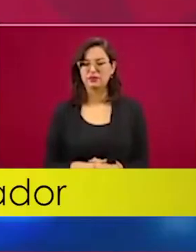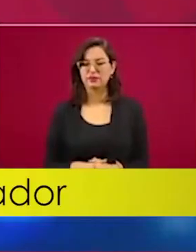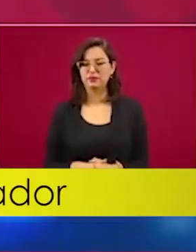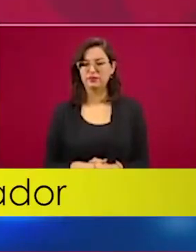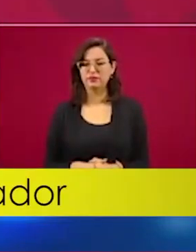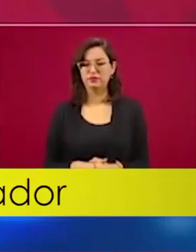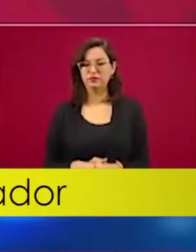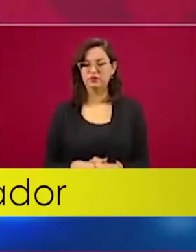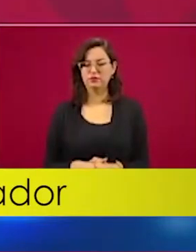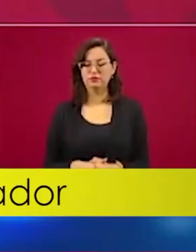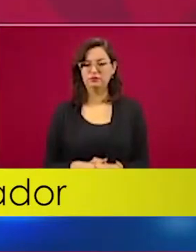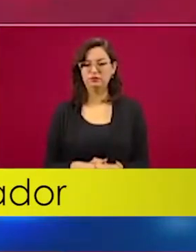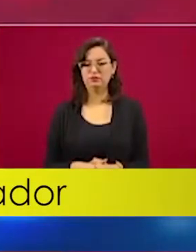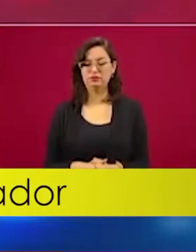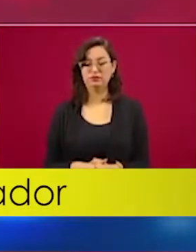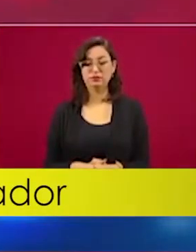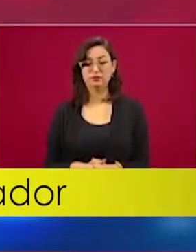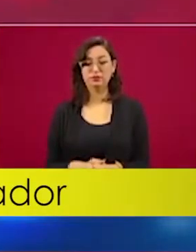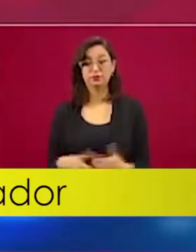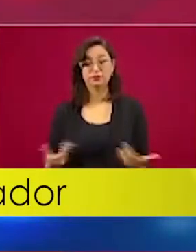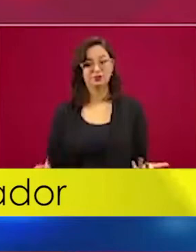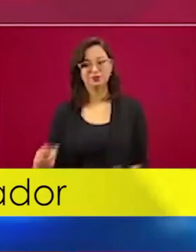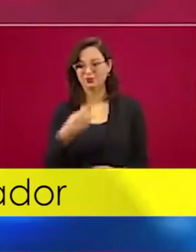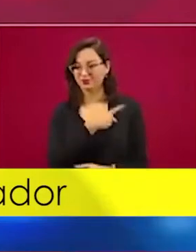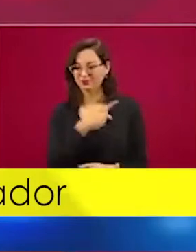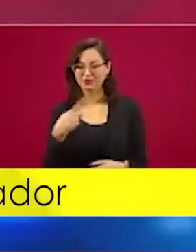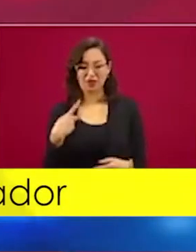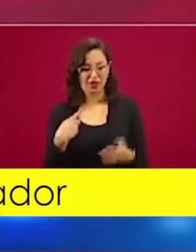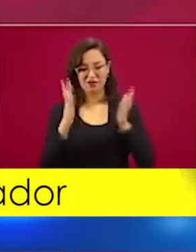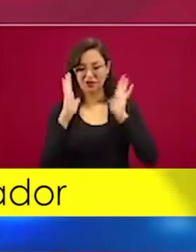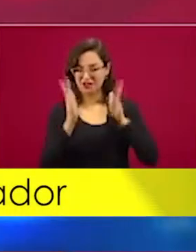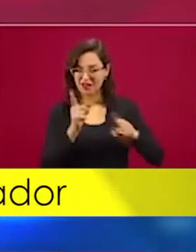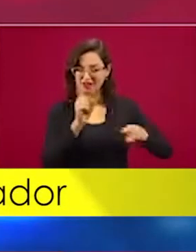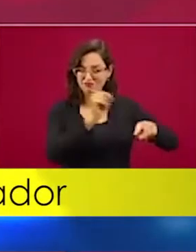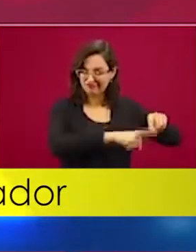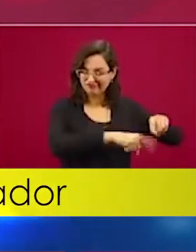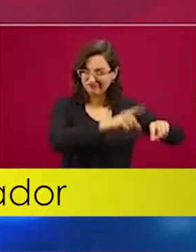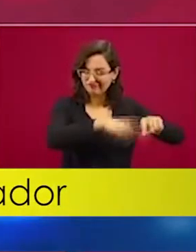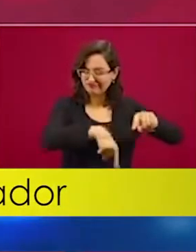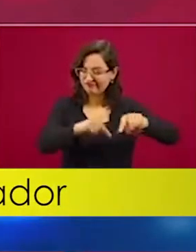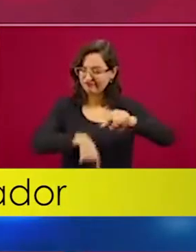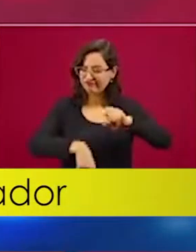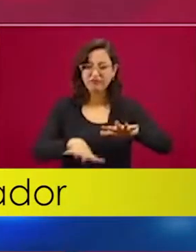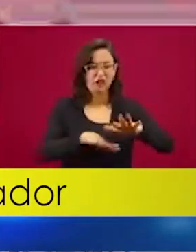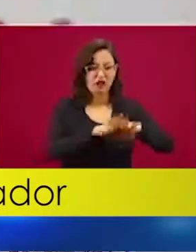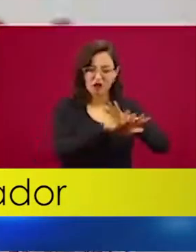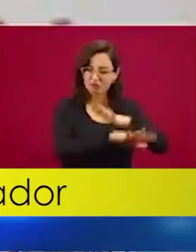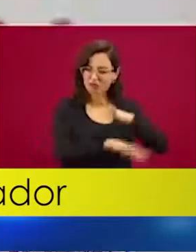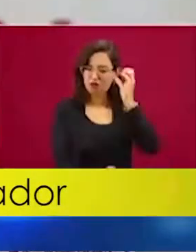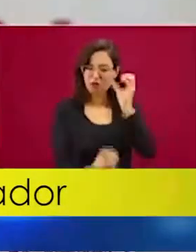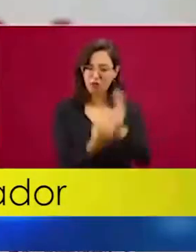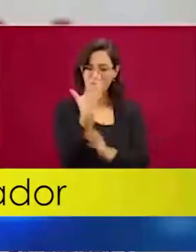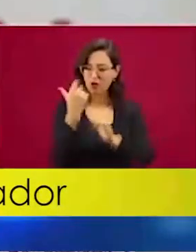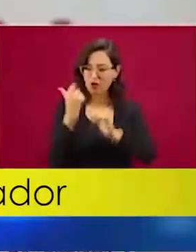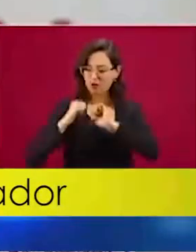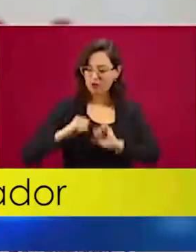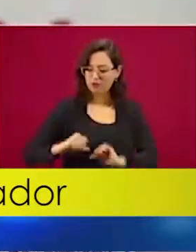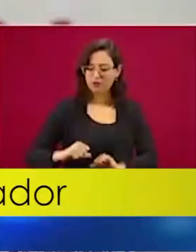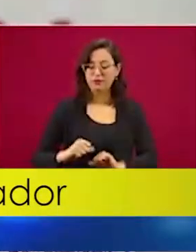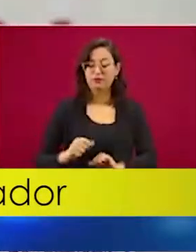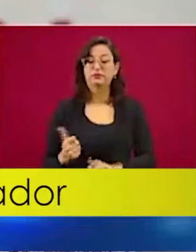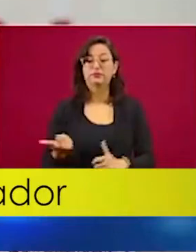tiene que haber una renovación en Guanajuato. Desde luego, lo